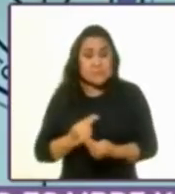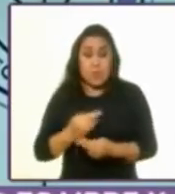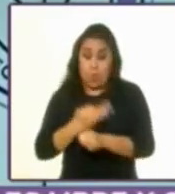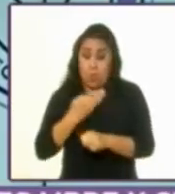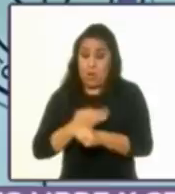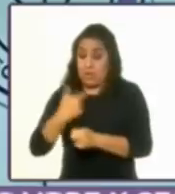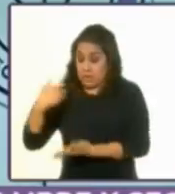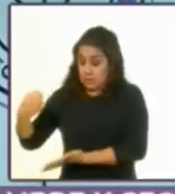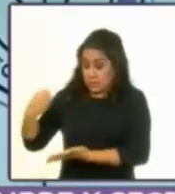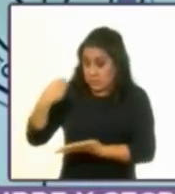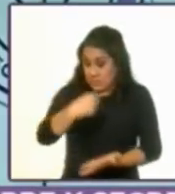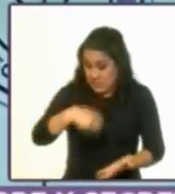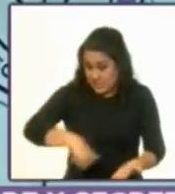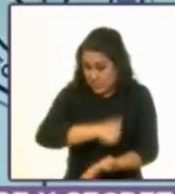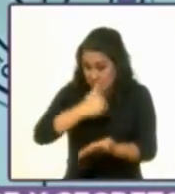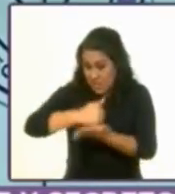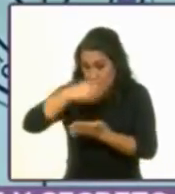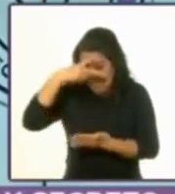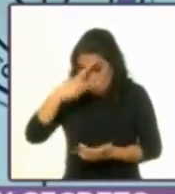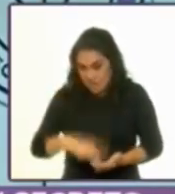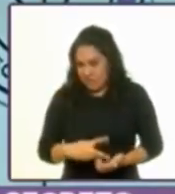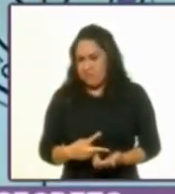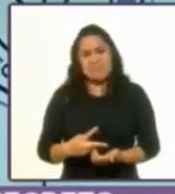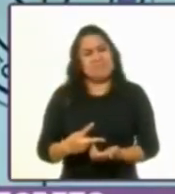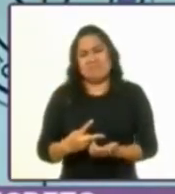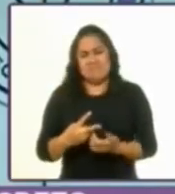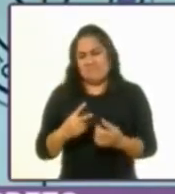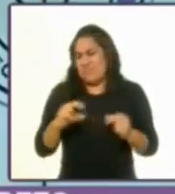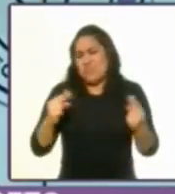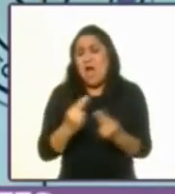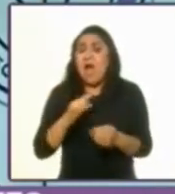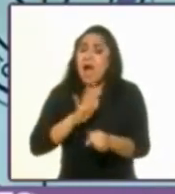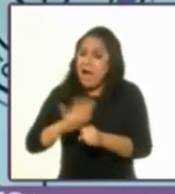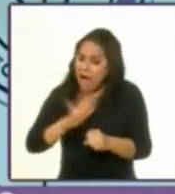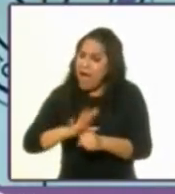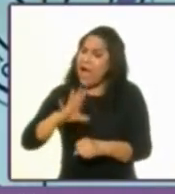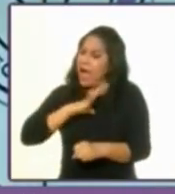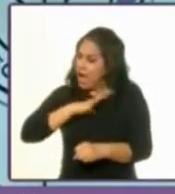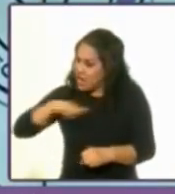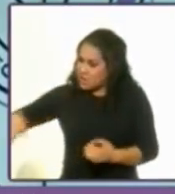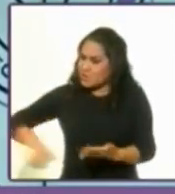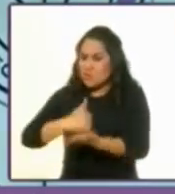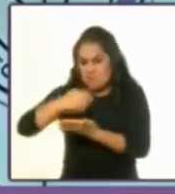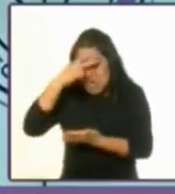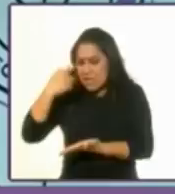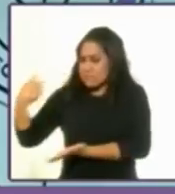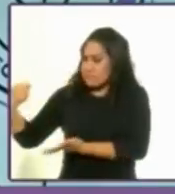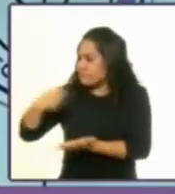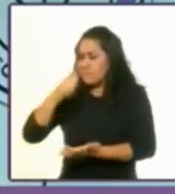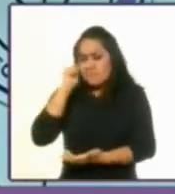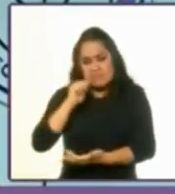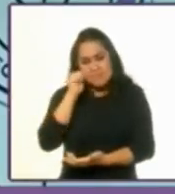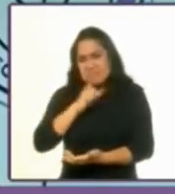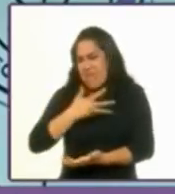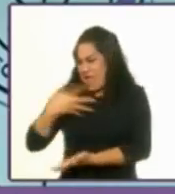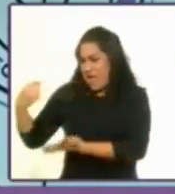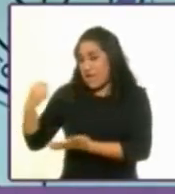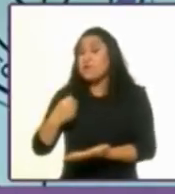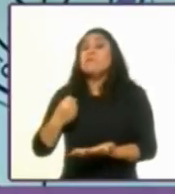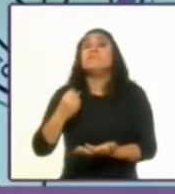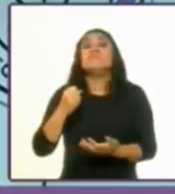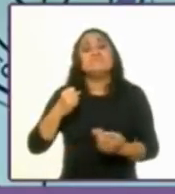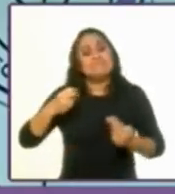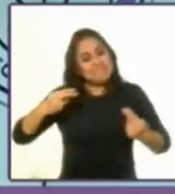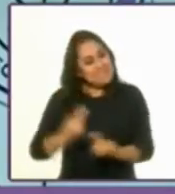para la ciudad de mexico que no hace falta porque existe un presupuesto establecido lo que necesitamos es terminar